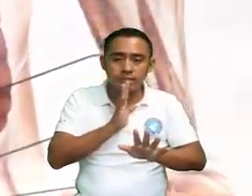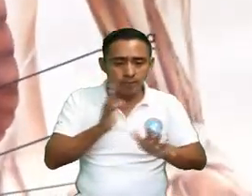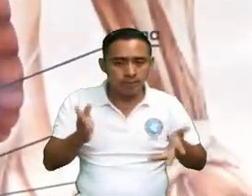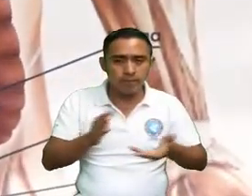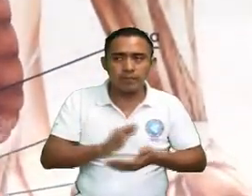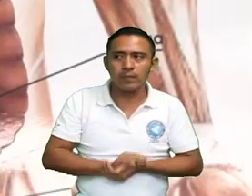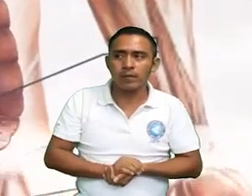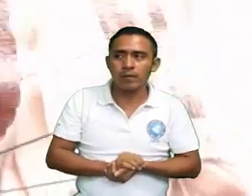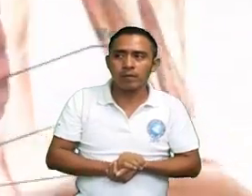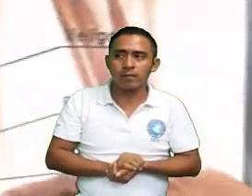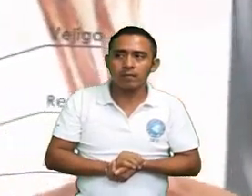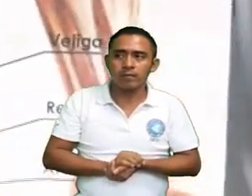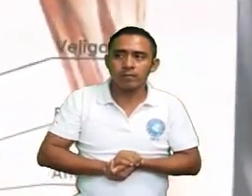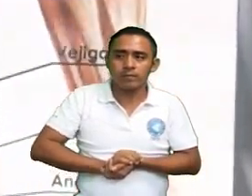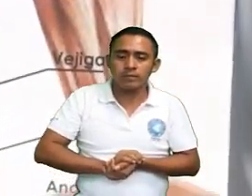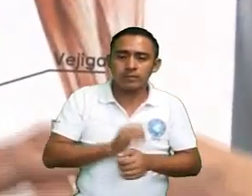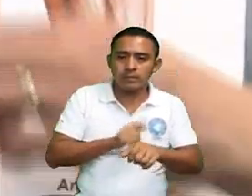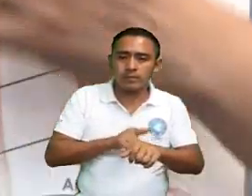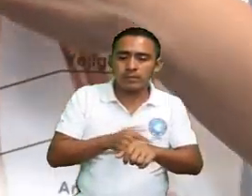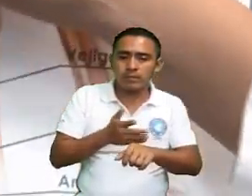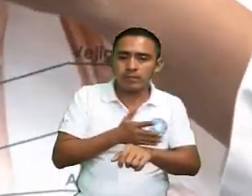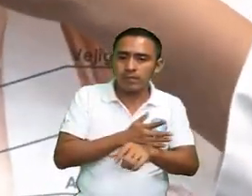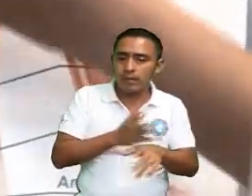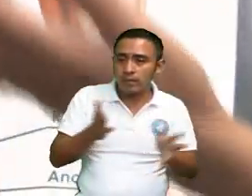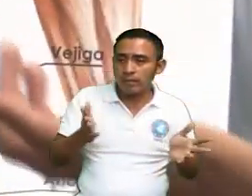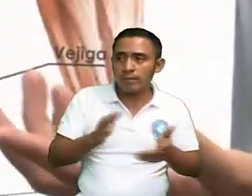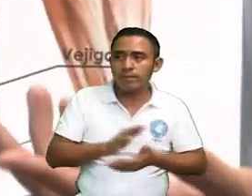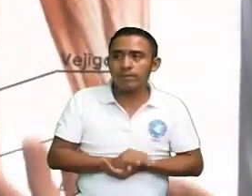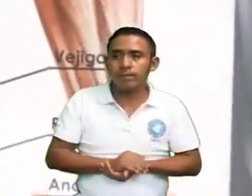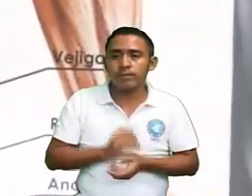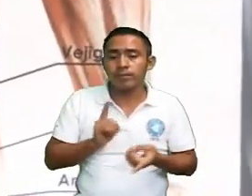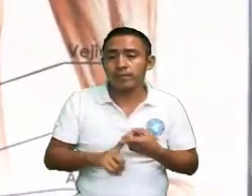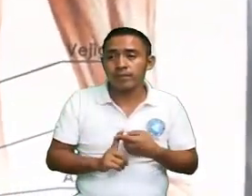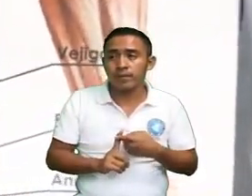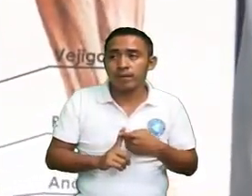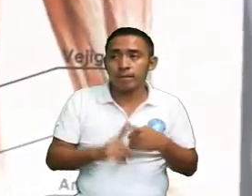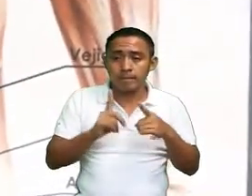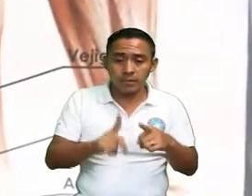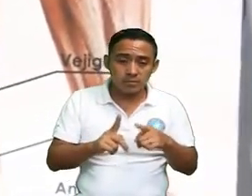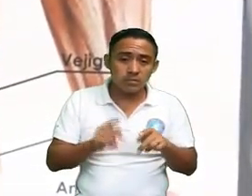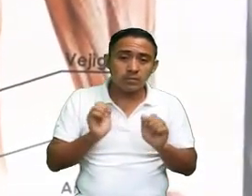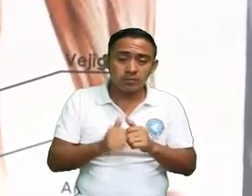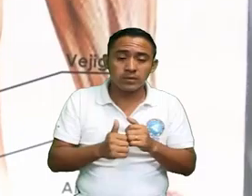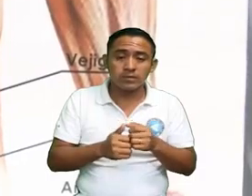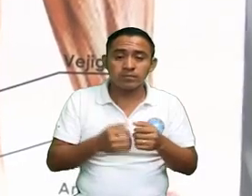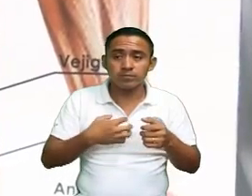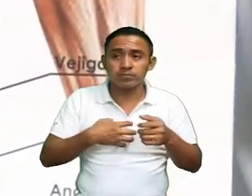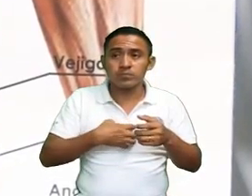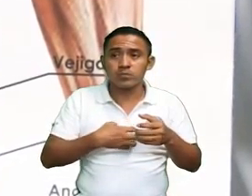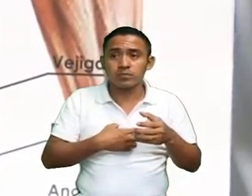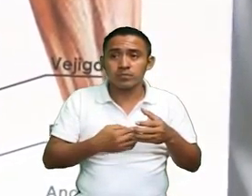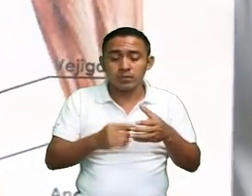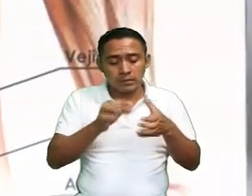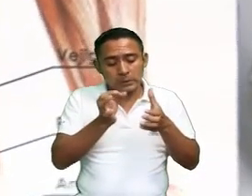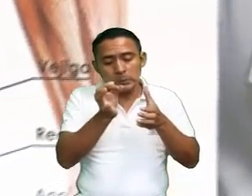en el espacio de tiempo libre. Bueno, el paciente puede presentar ulceraciones dentro del esófago.